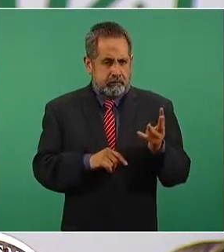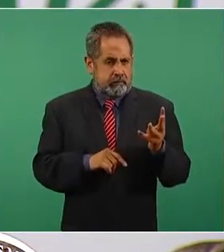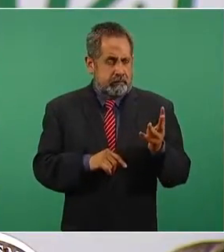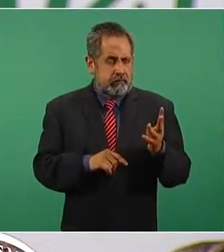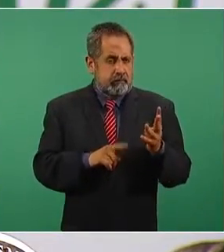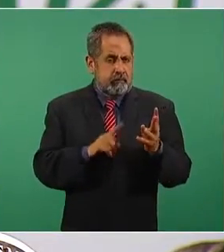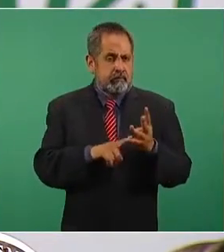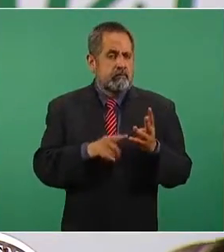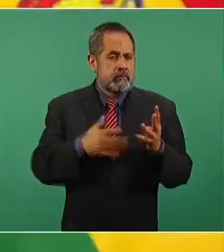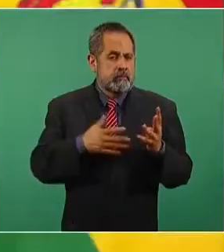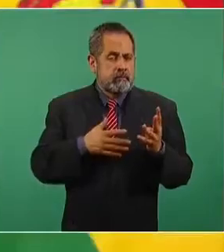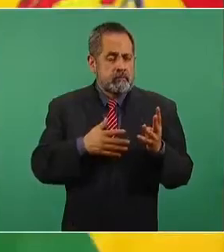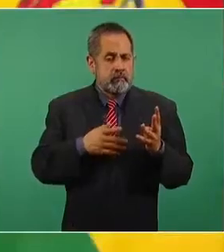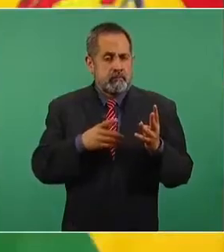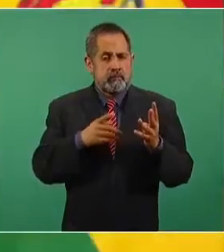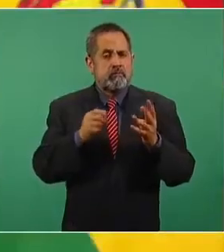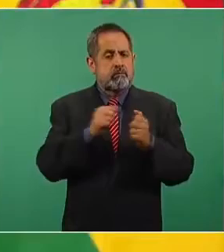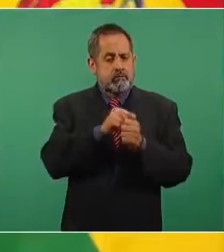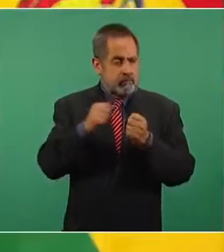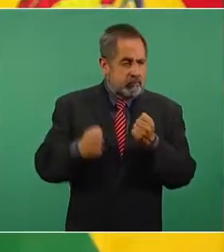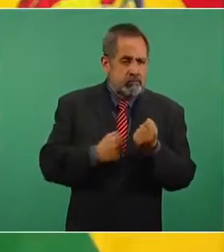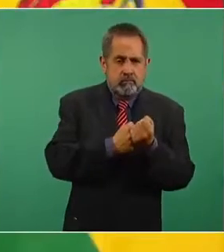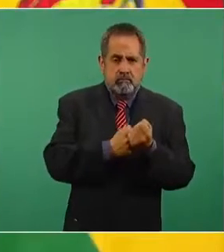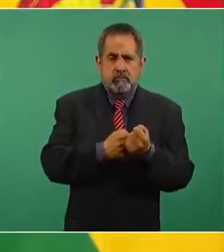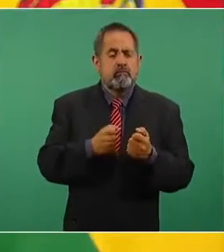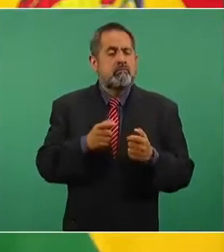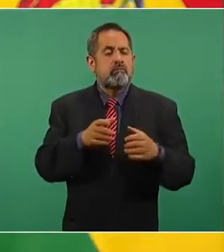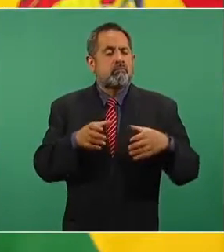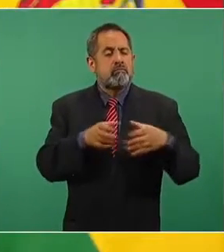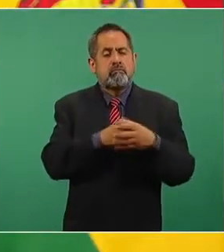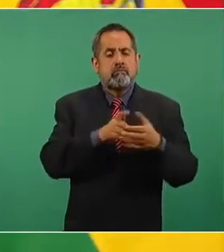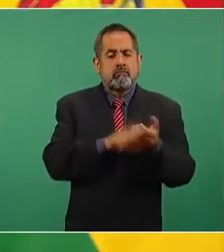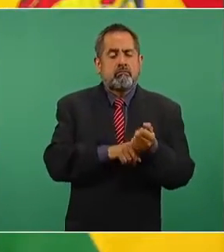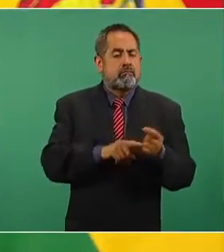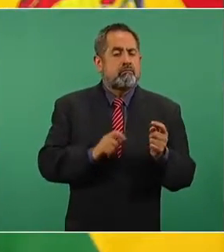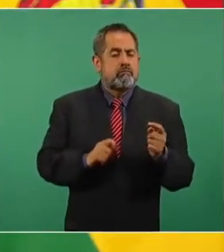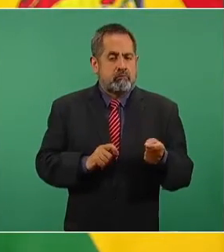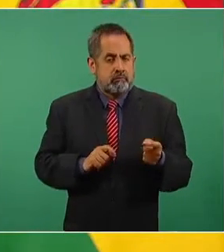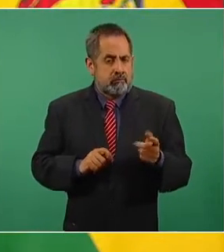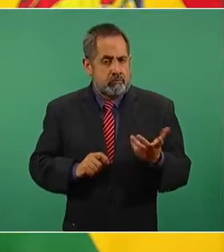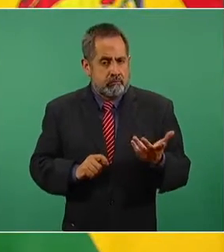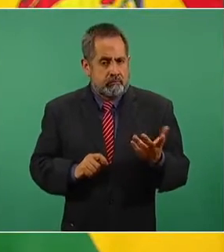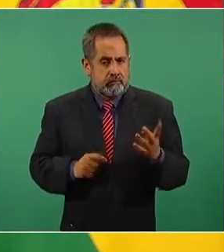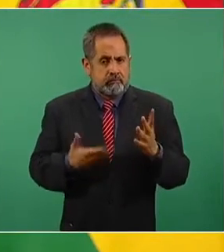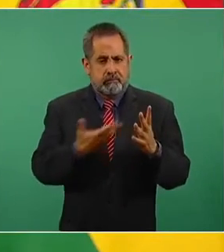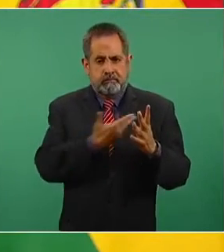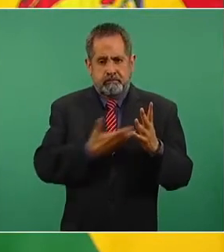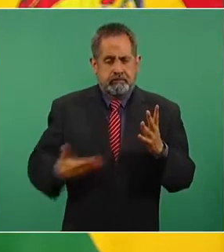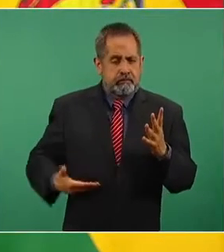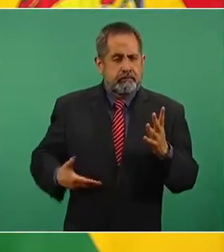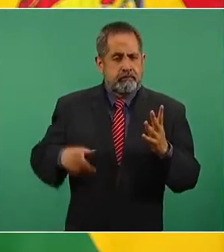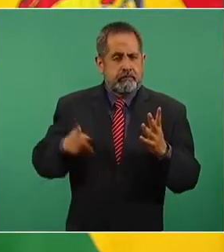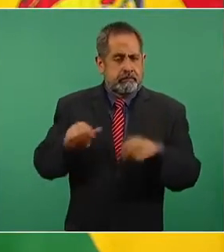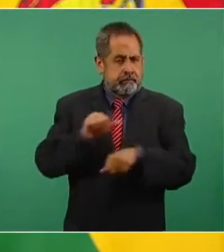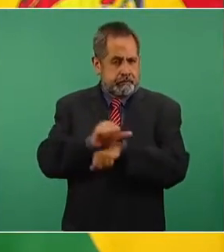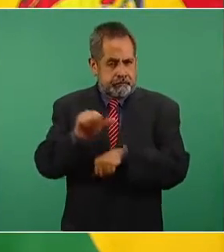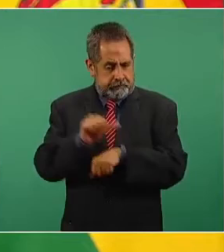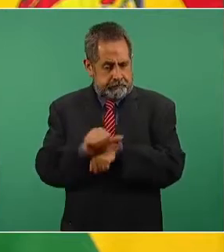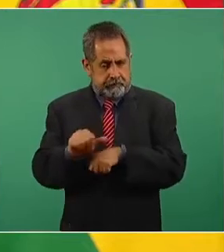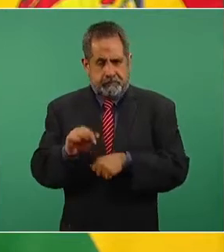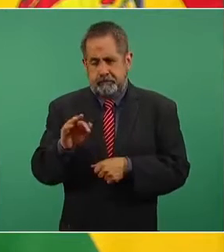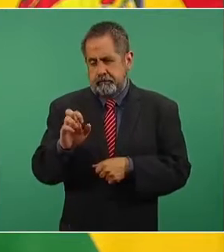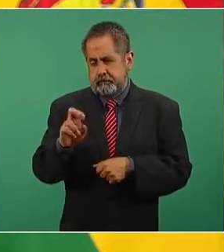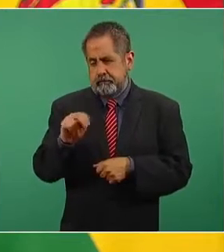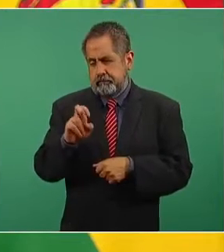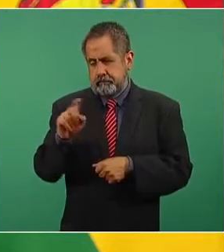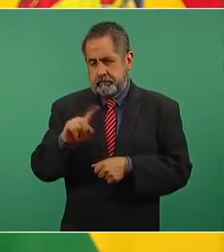con desde luego la simpatía, el respaldo y el acompañamiento del presidente Alberto Fernández de Argentina